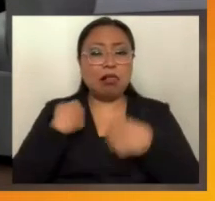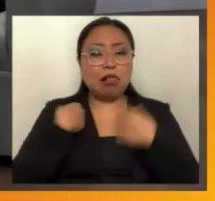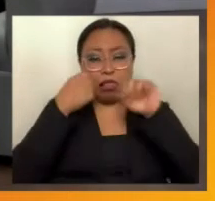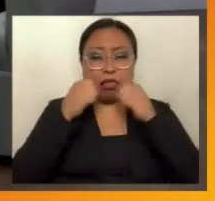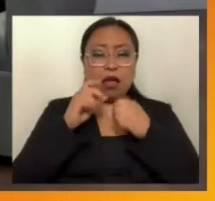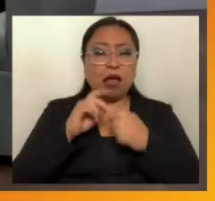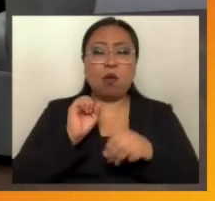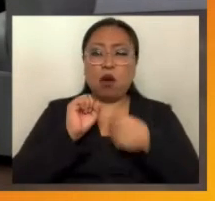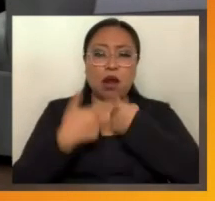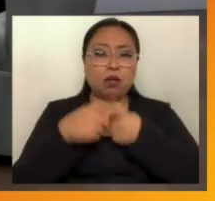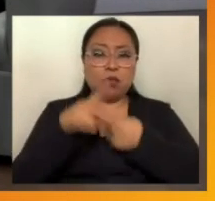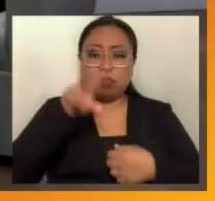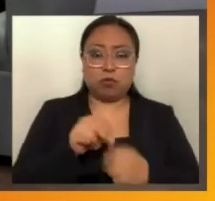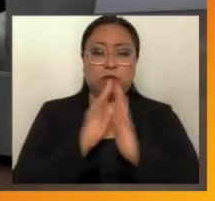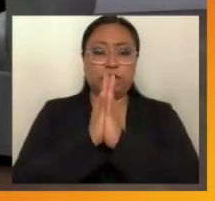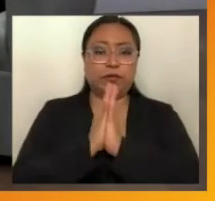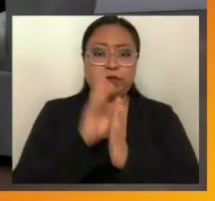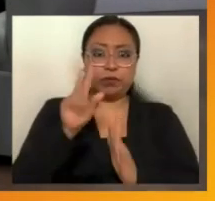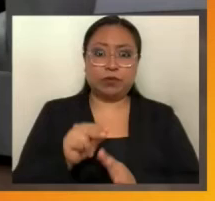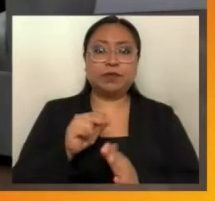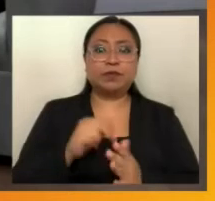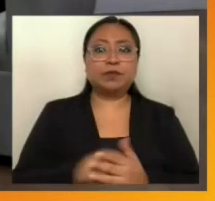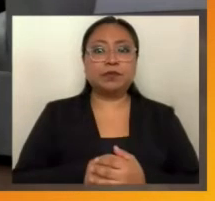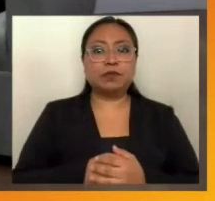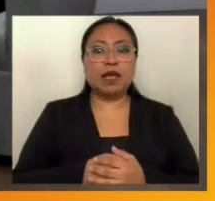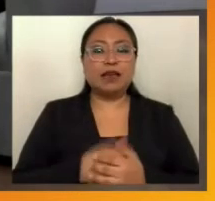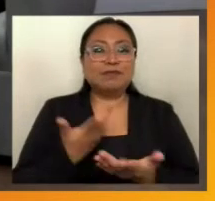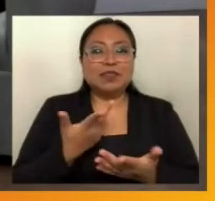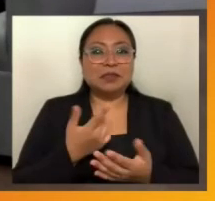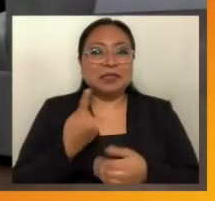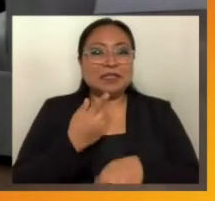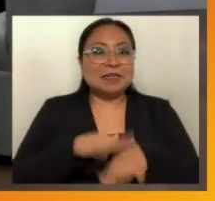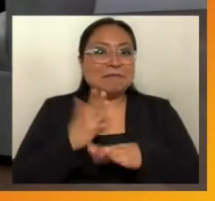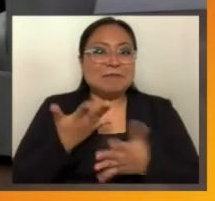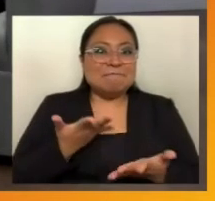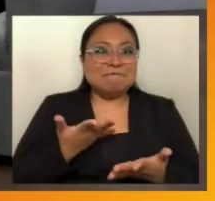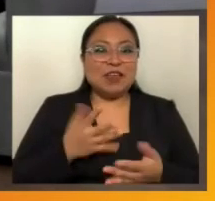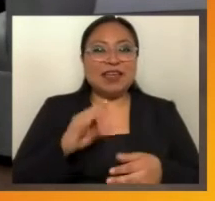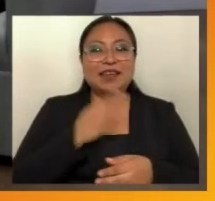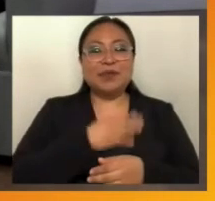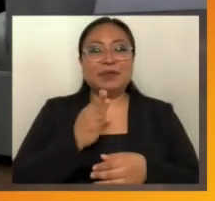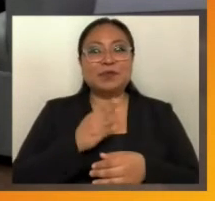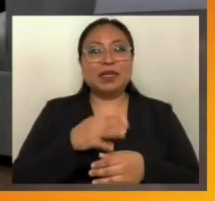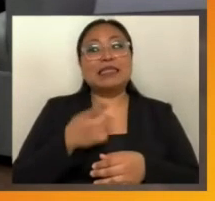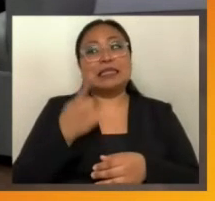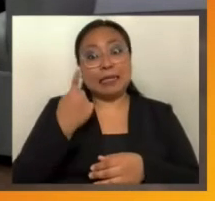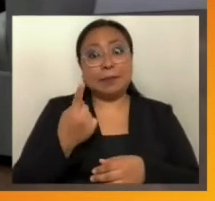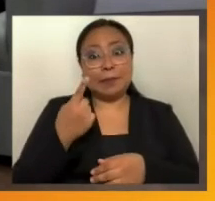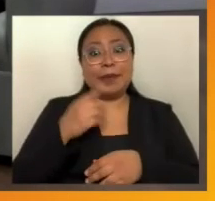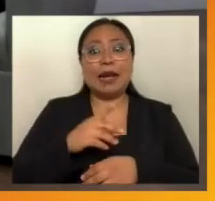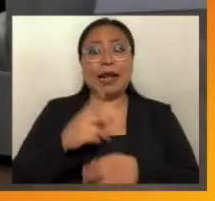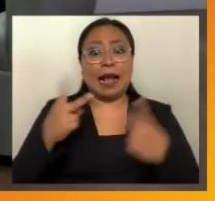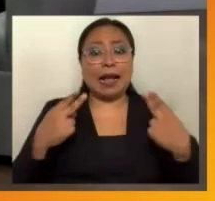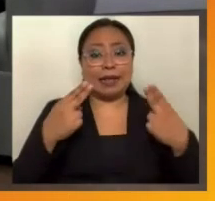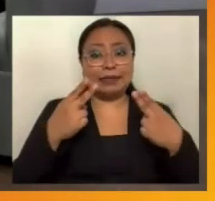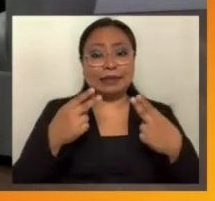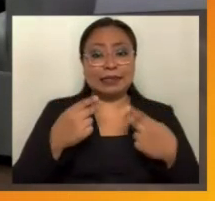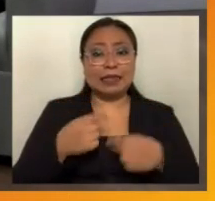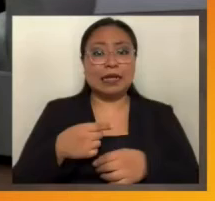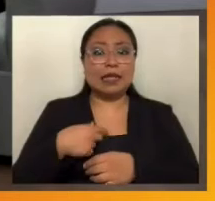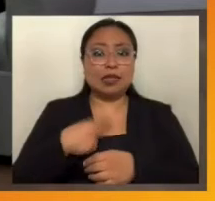Y pues, ¿qué más te platico? Pues ese fue el primer cáncer. El segundo cáncer fue en